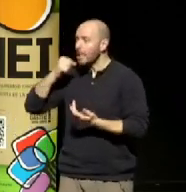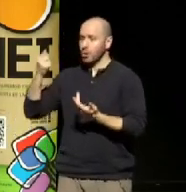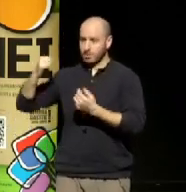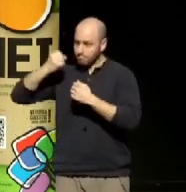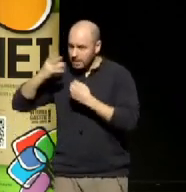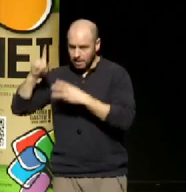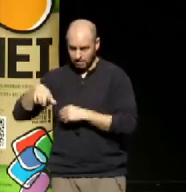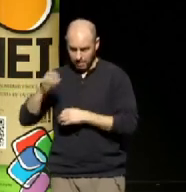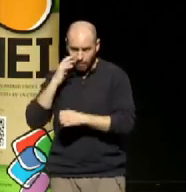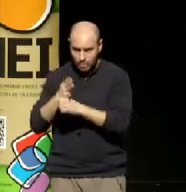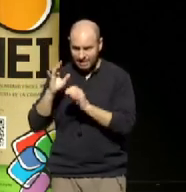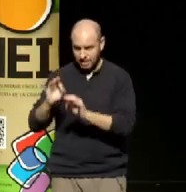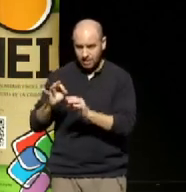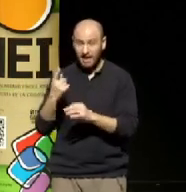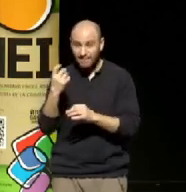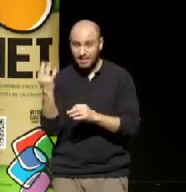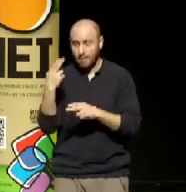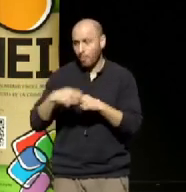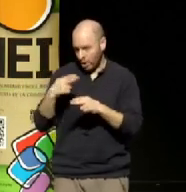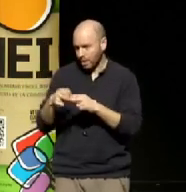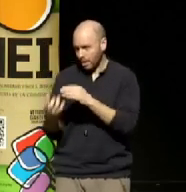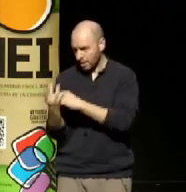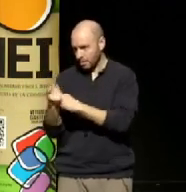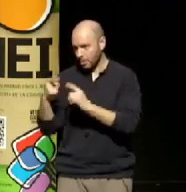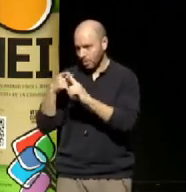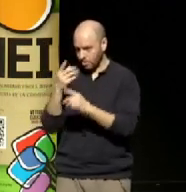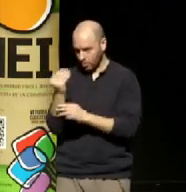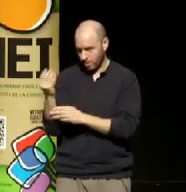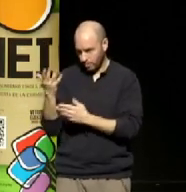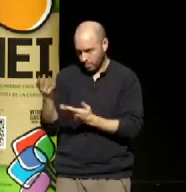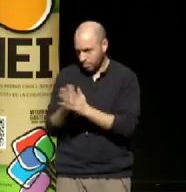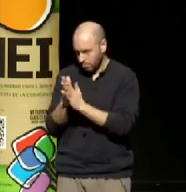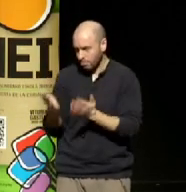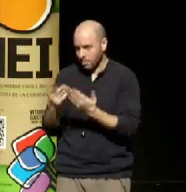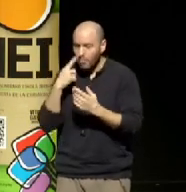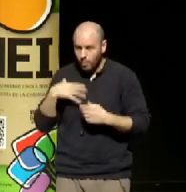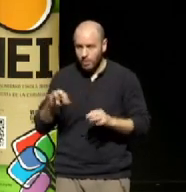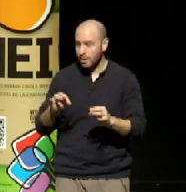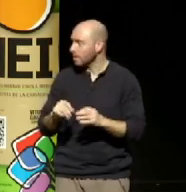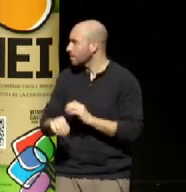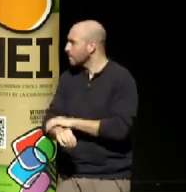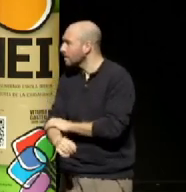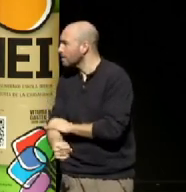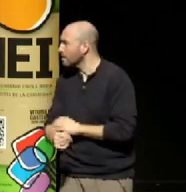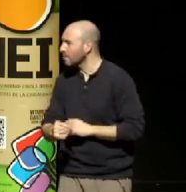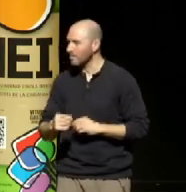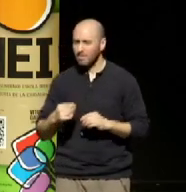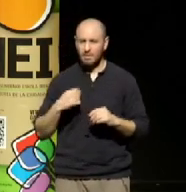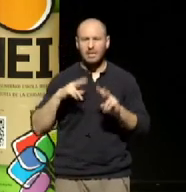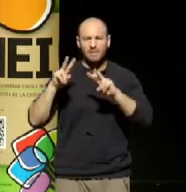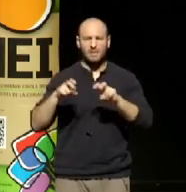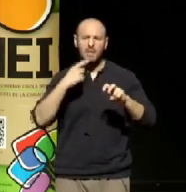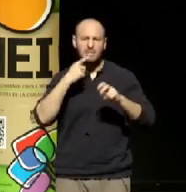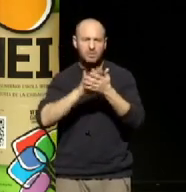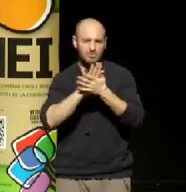eso hace falta políticas con coraje. Yo creo que se puede. En ese sentido, por cierto, desde el Politicón promovisteis el muro invisible y